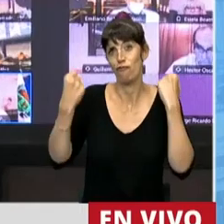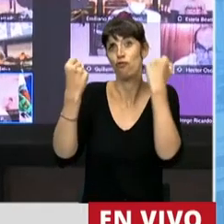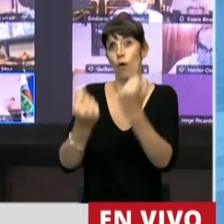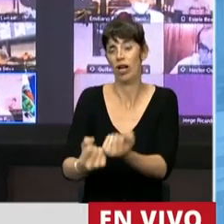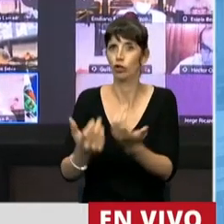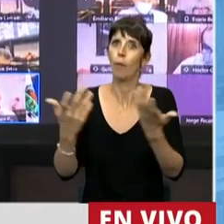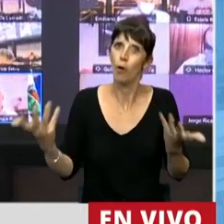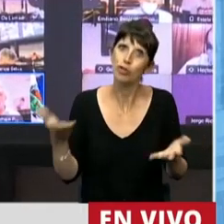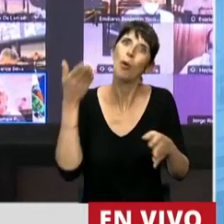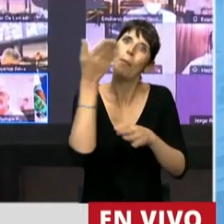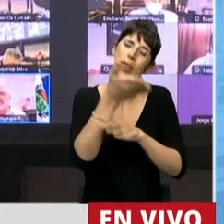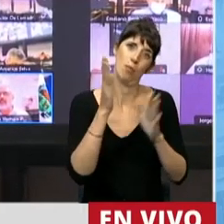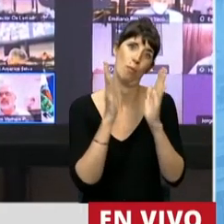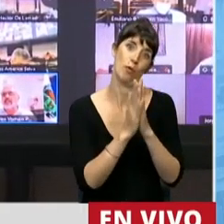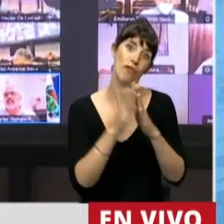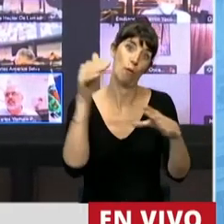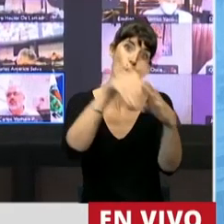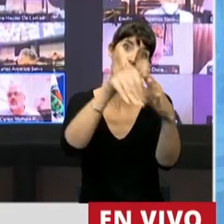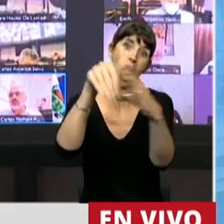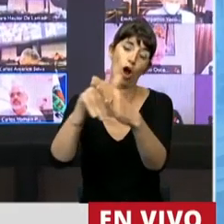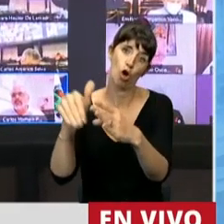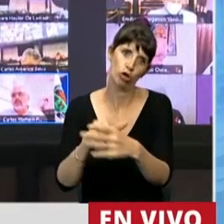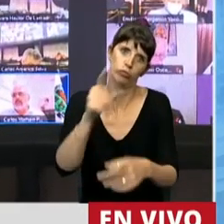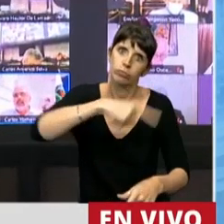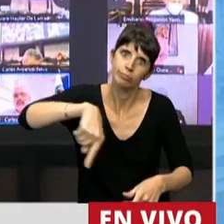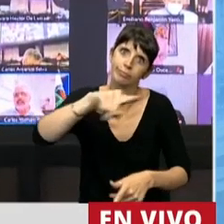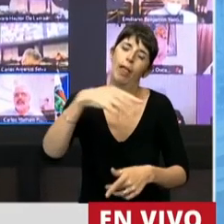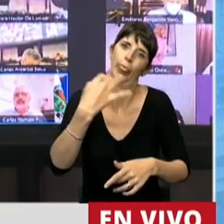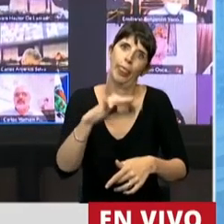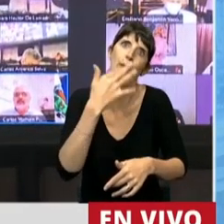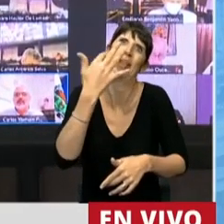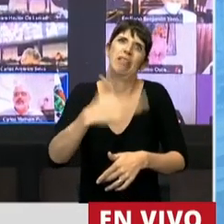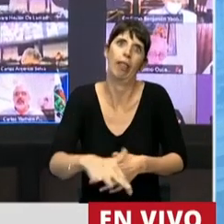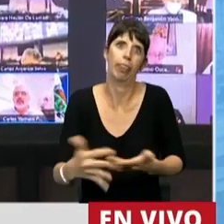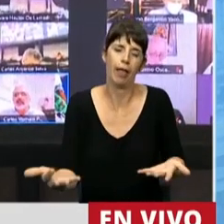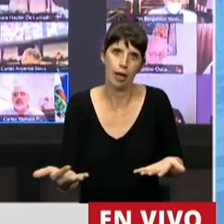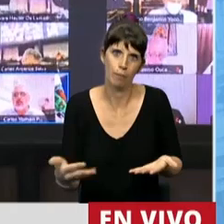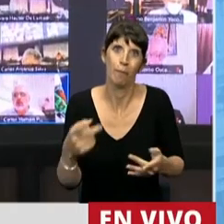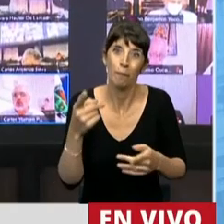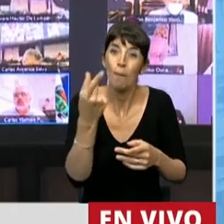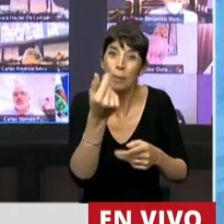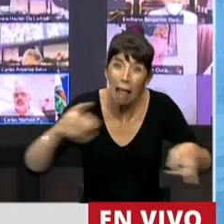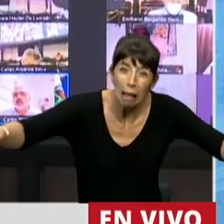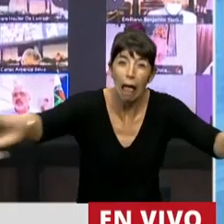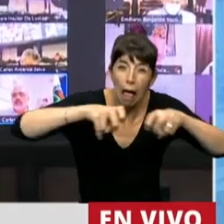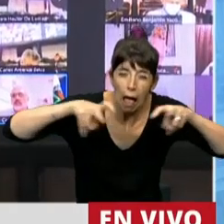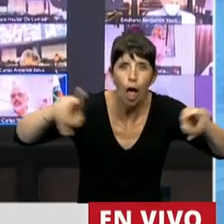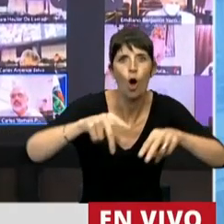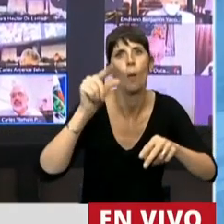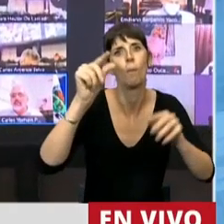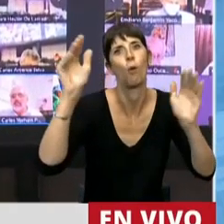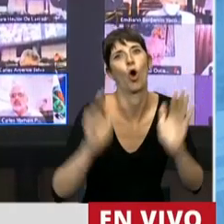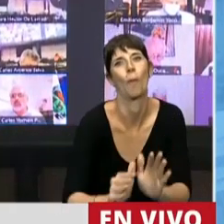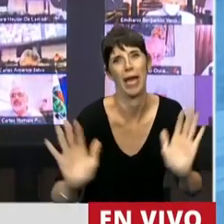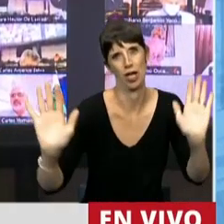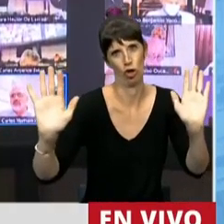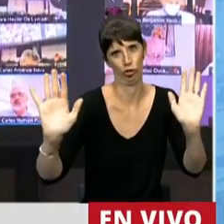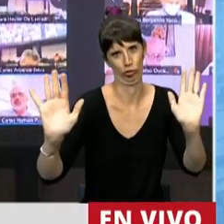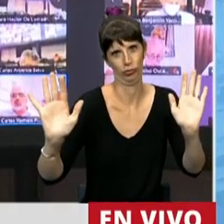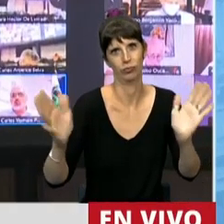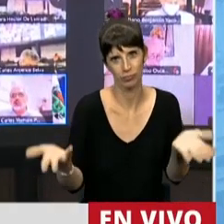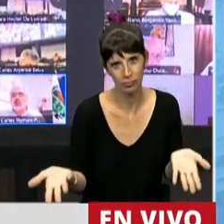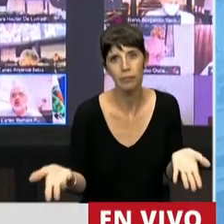eso le pedimos al sistema financiero que entiendan que deben ganar un poquito menos y también sumarse al esfuerzo